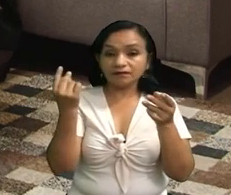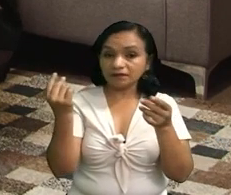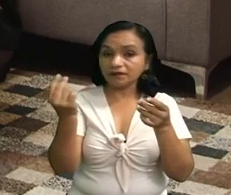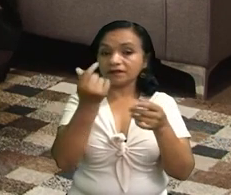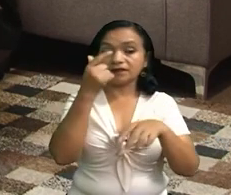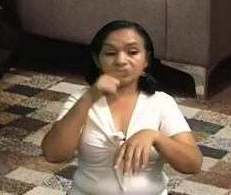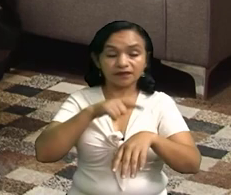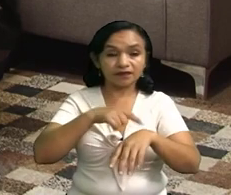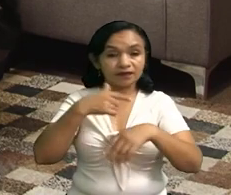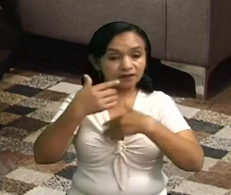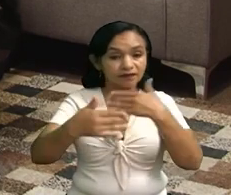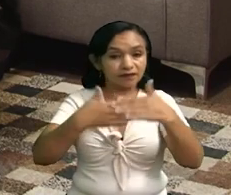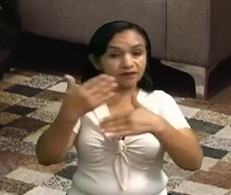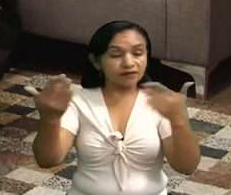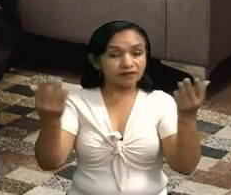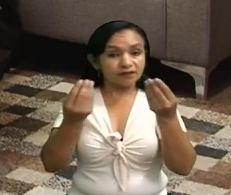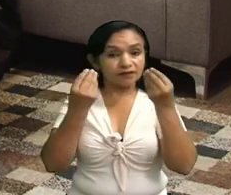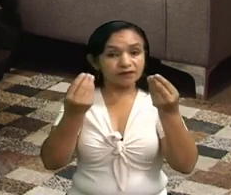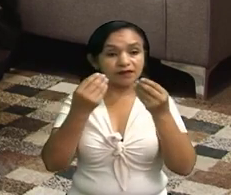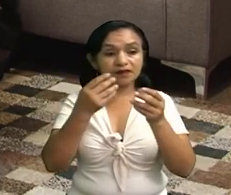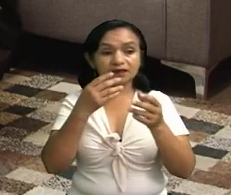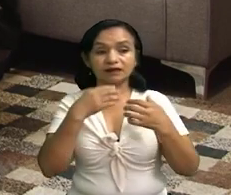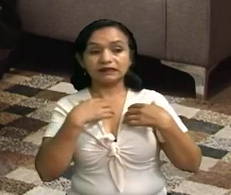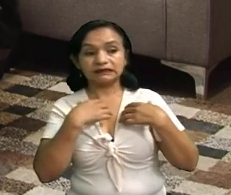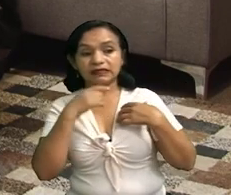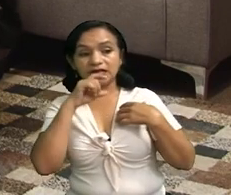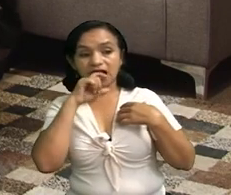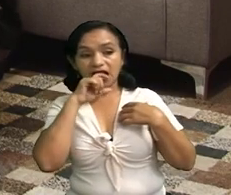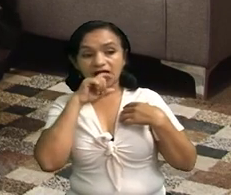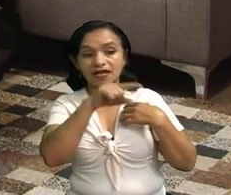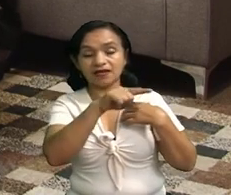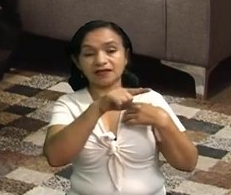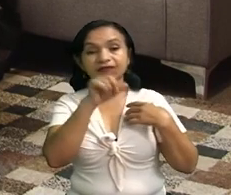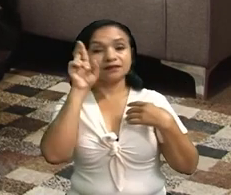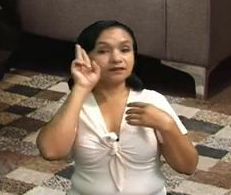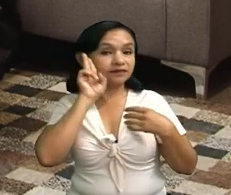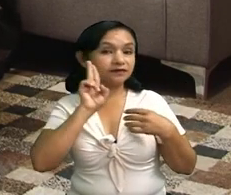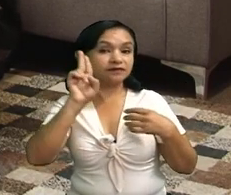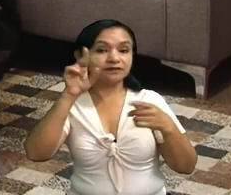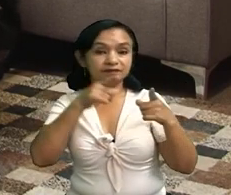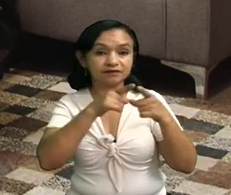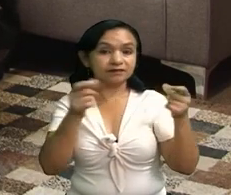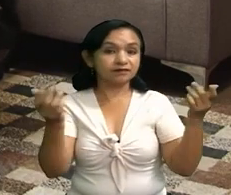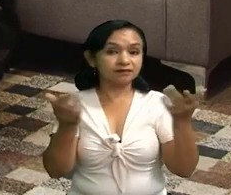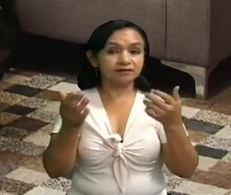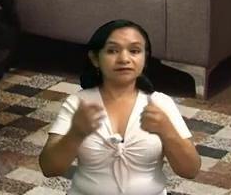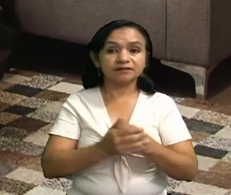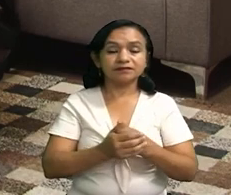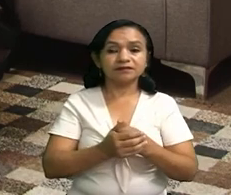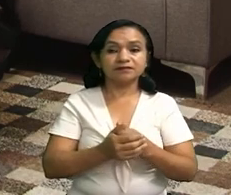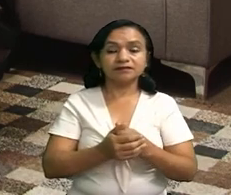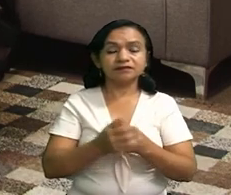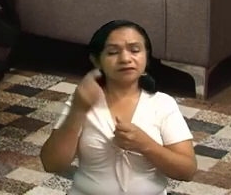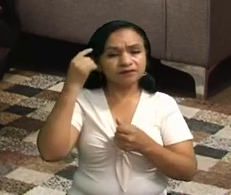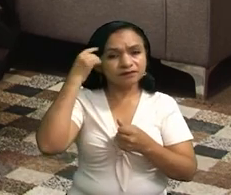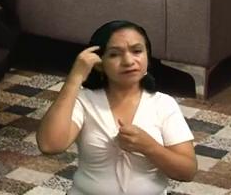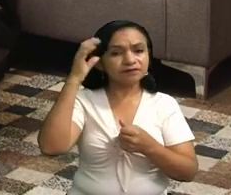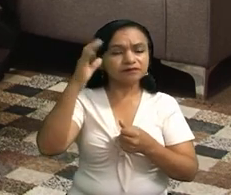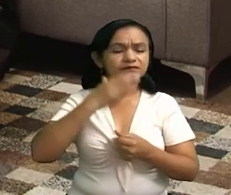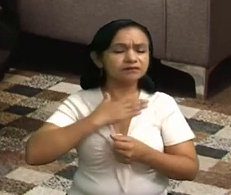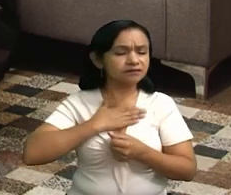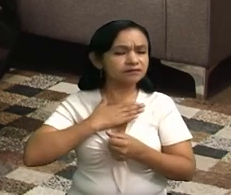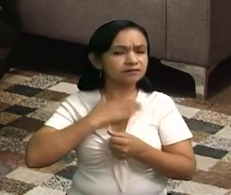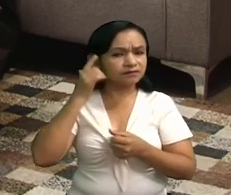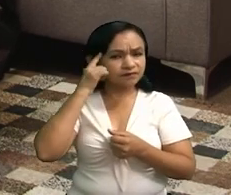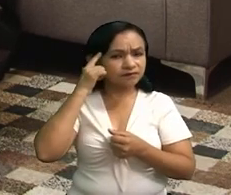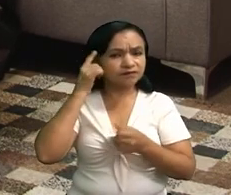que, bueno, mucho que envidiar a la UNAM, pero también mucho que aprender a partir de este convenio, ¿no? Sí, yo creo que es